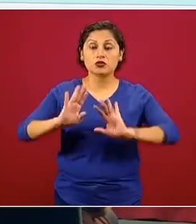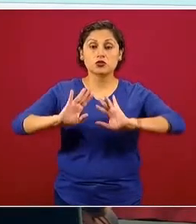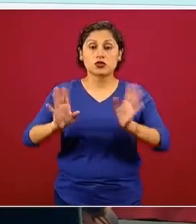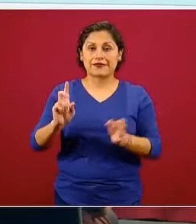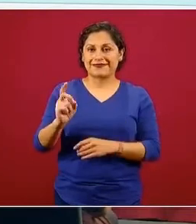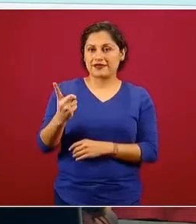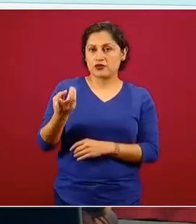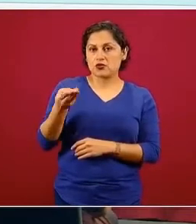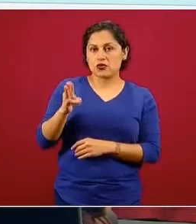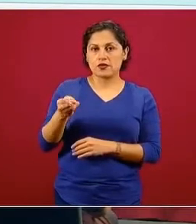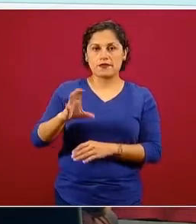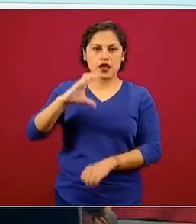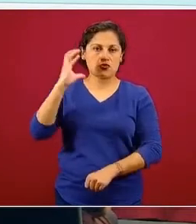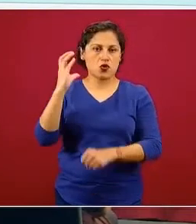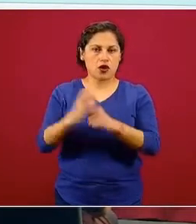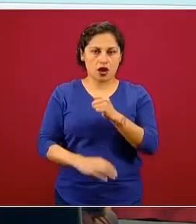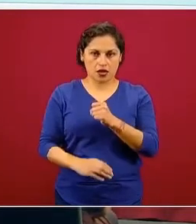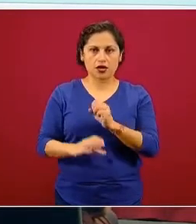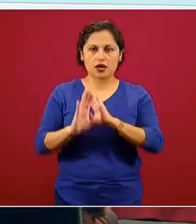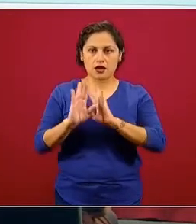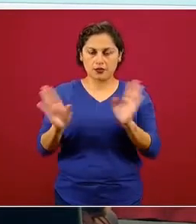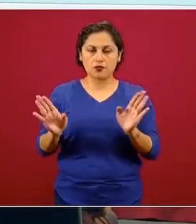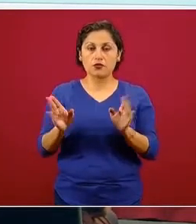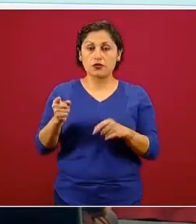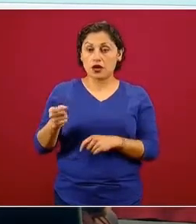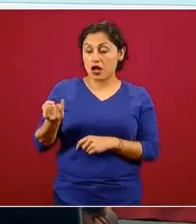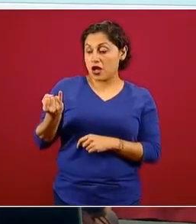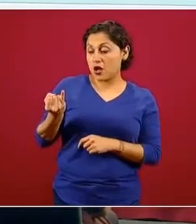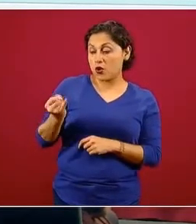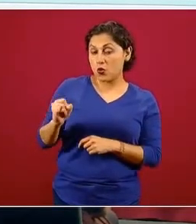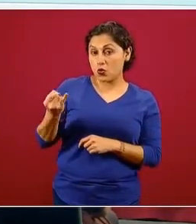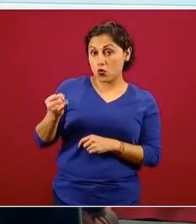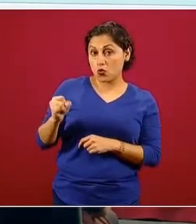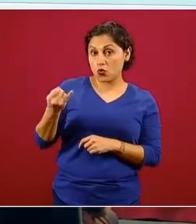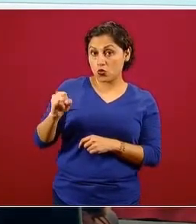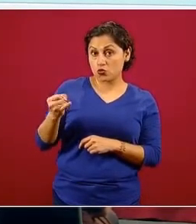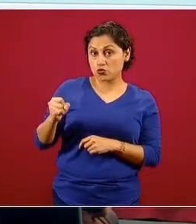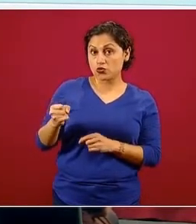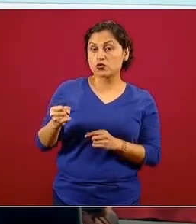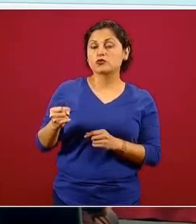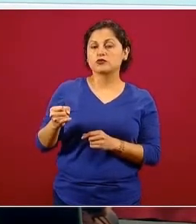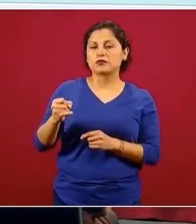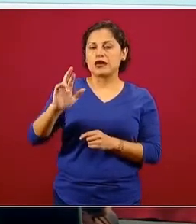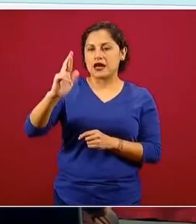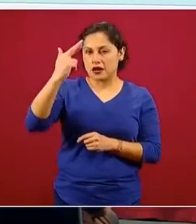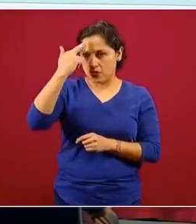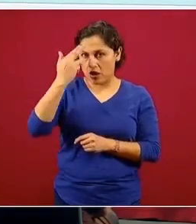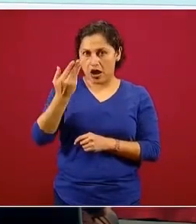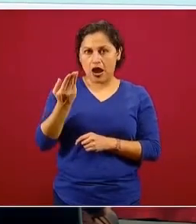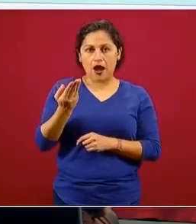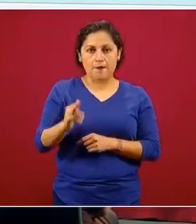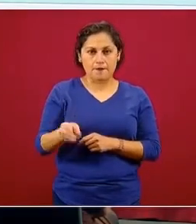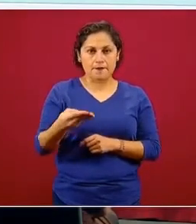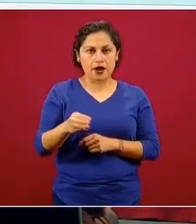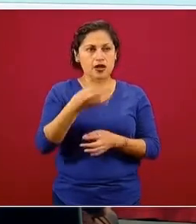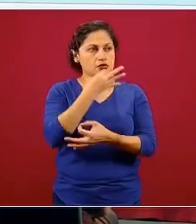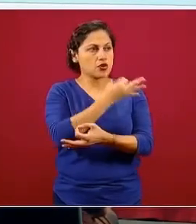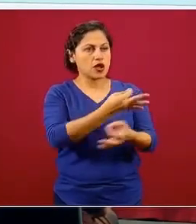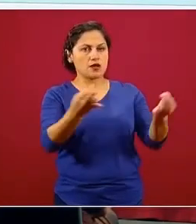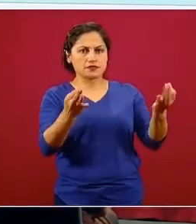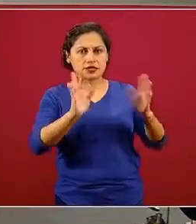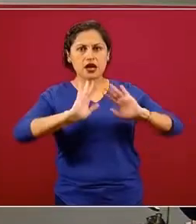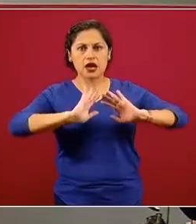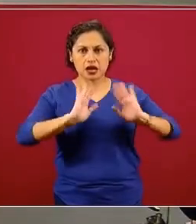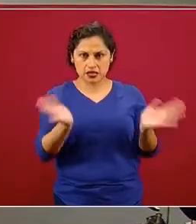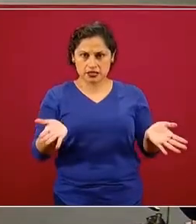mayo y en junio seguimos. Recordar que cuando dijimos termina la jornada nacional, no implica en modo alguno